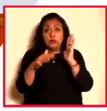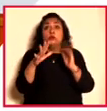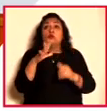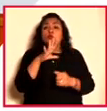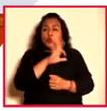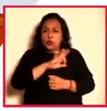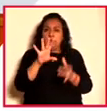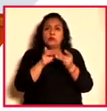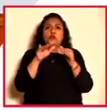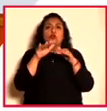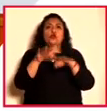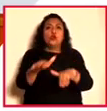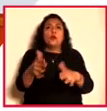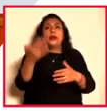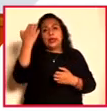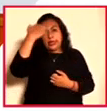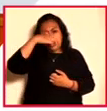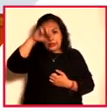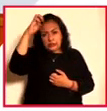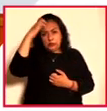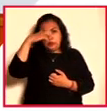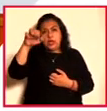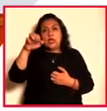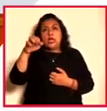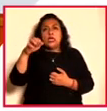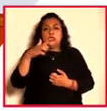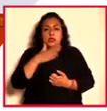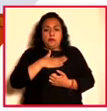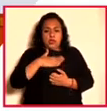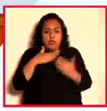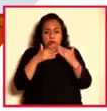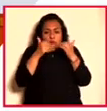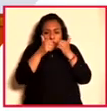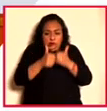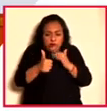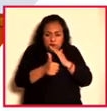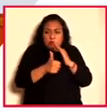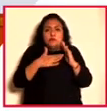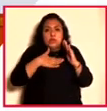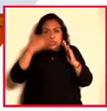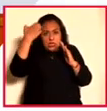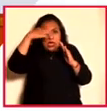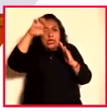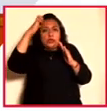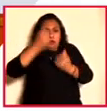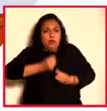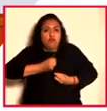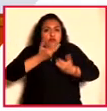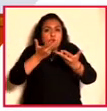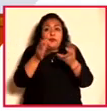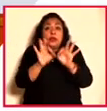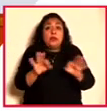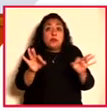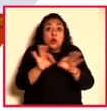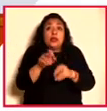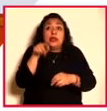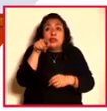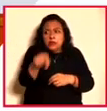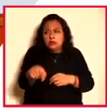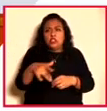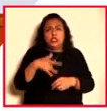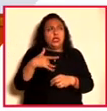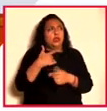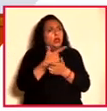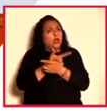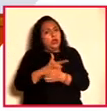de lo que fue la experiencia del confinamiento. Es muy importante que los niños recuperen pues esta sede de libertad y que